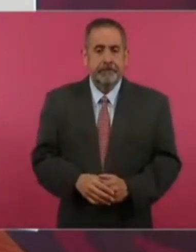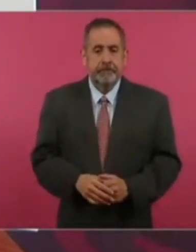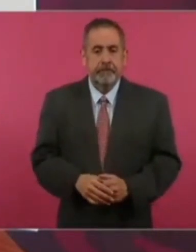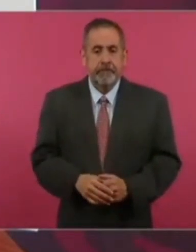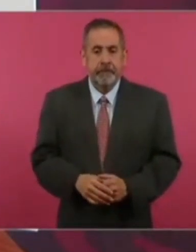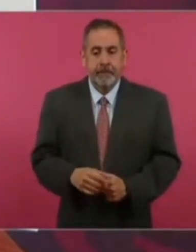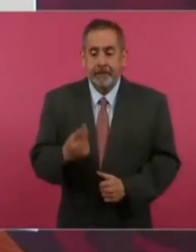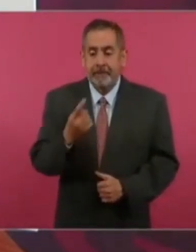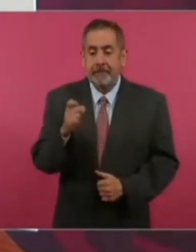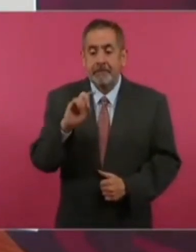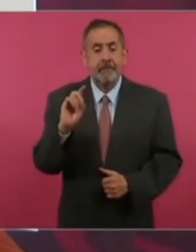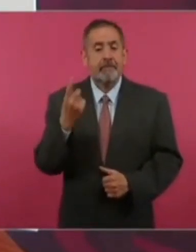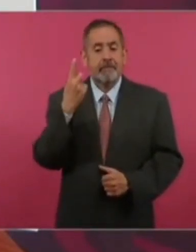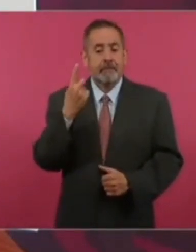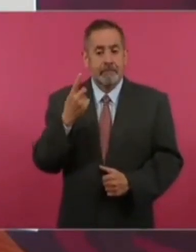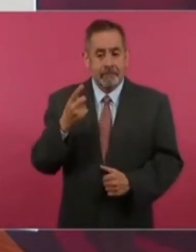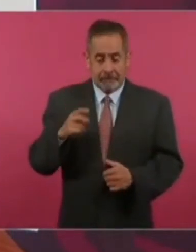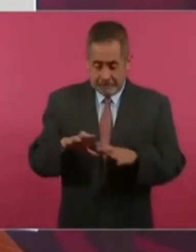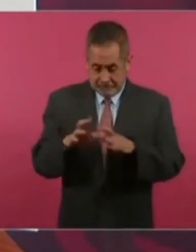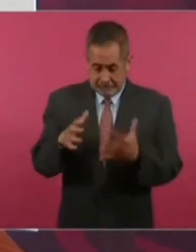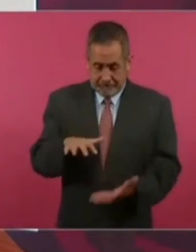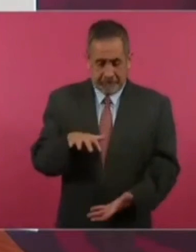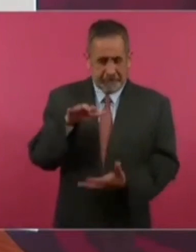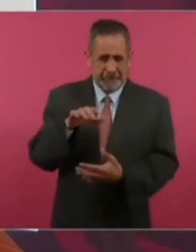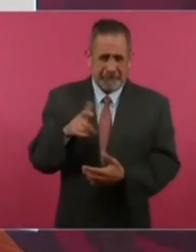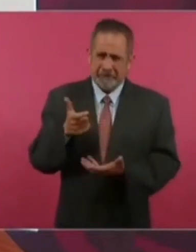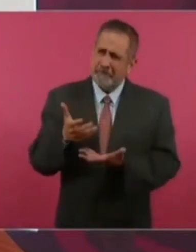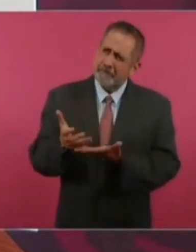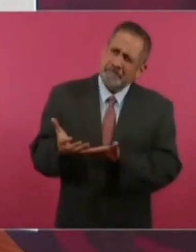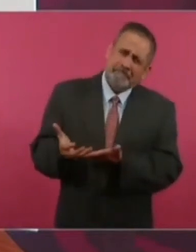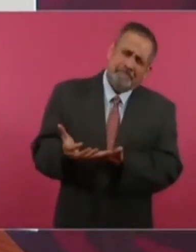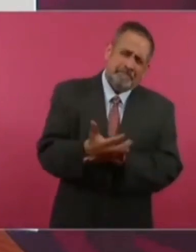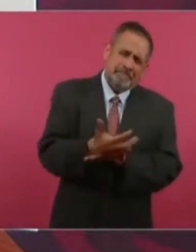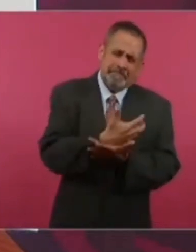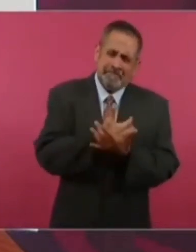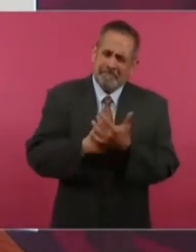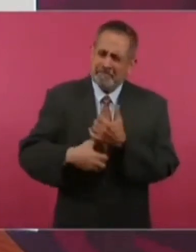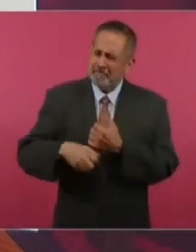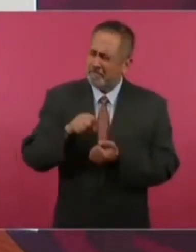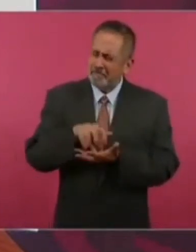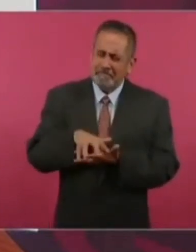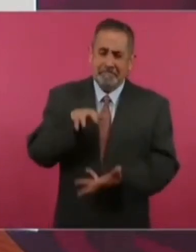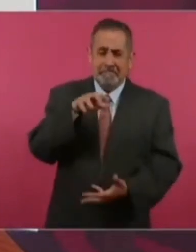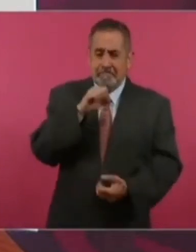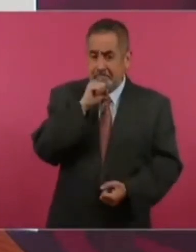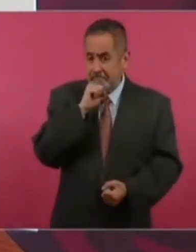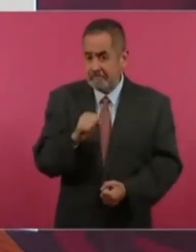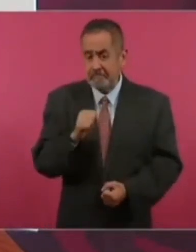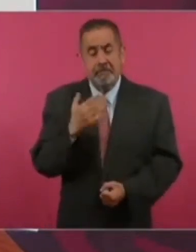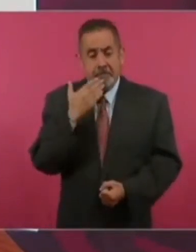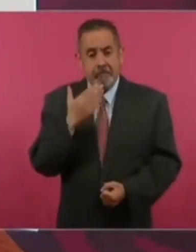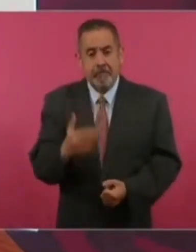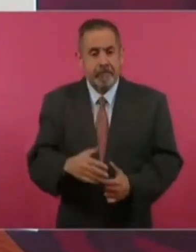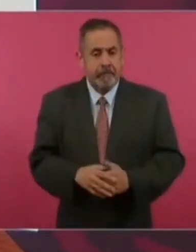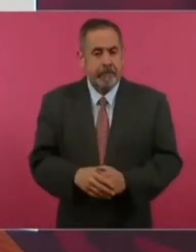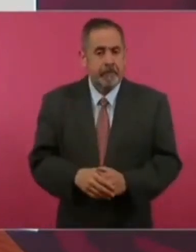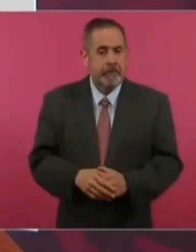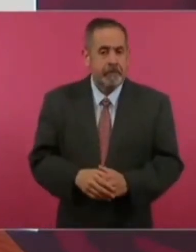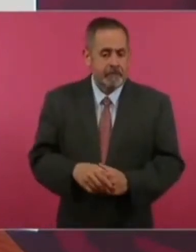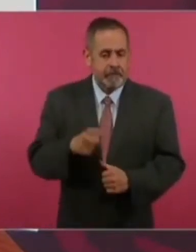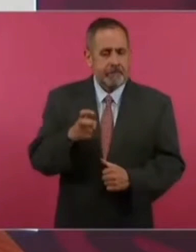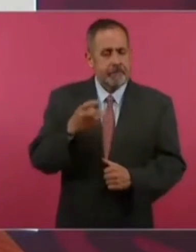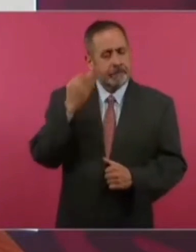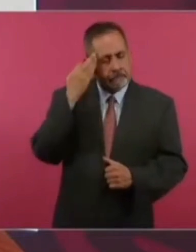a $100 el barril. Entró muchísimo dinero. Bueno, en ese entonces,